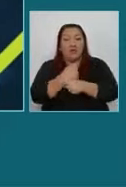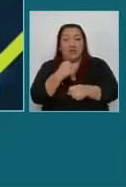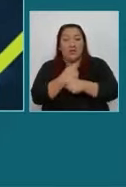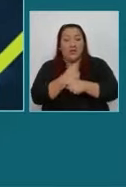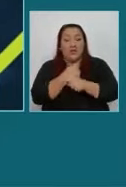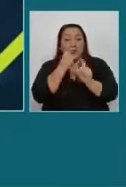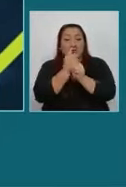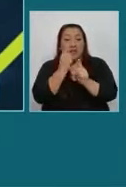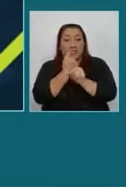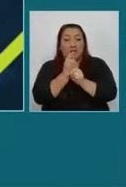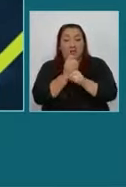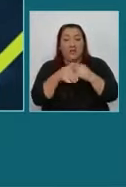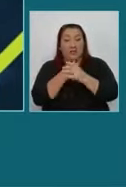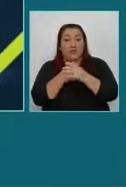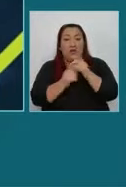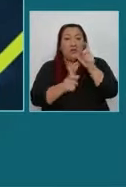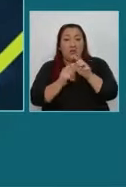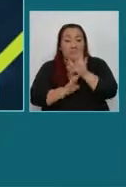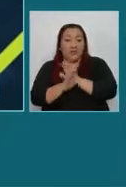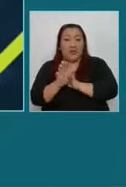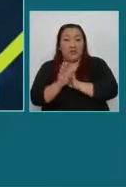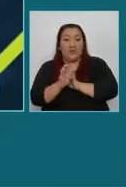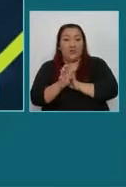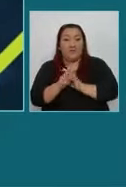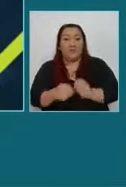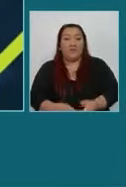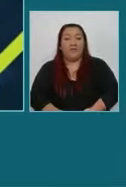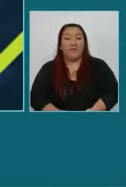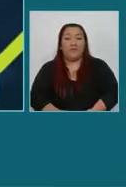manera directa con los emprendedores. Y,